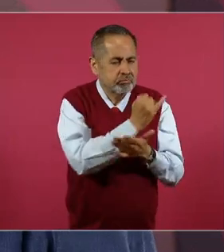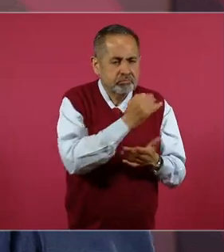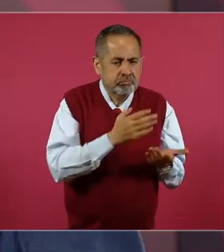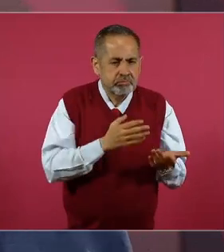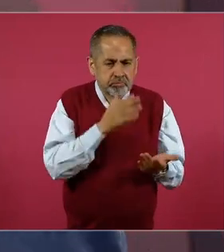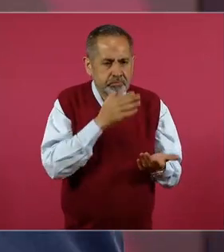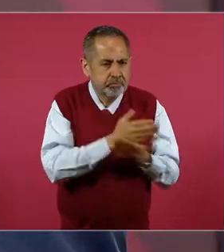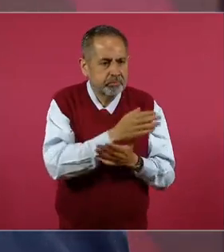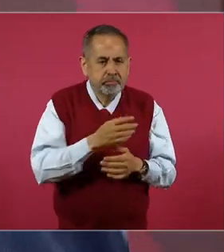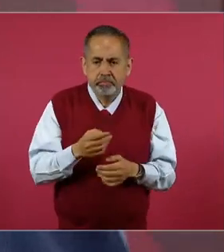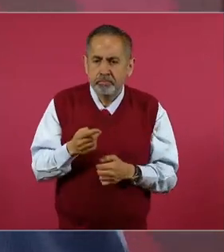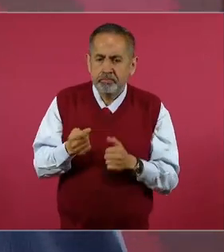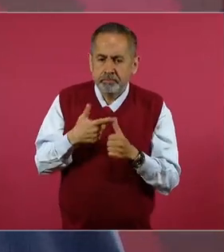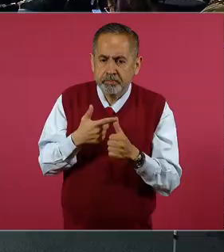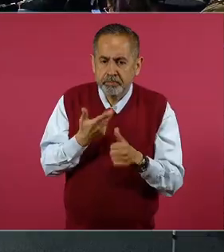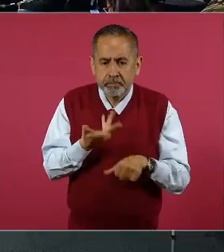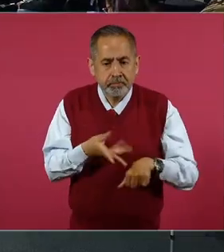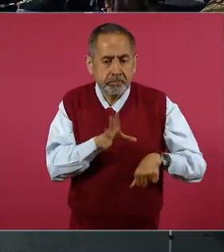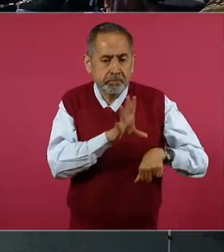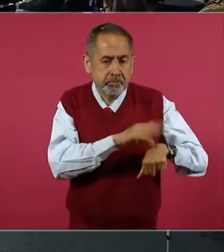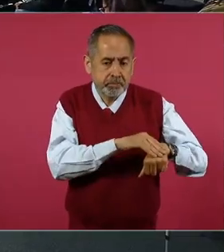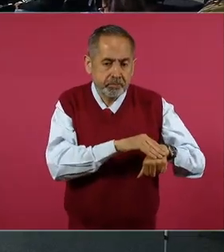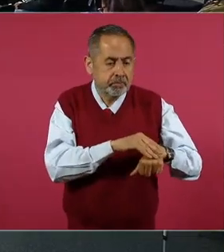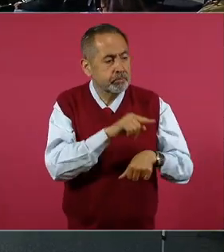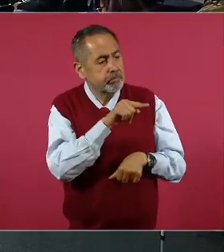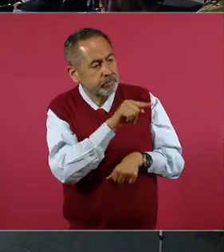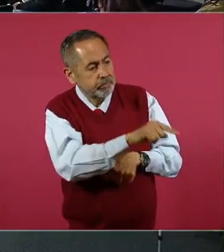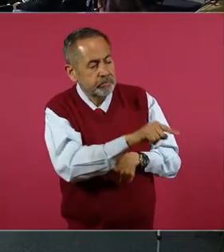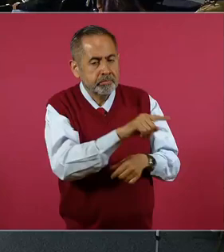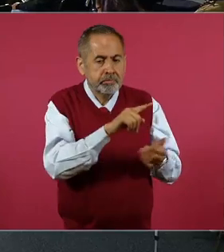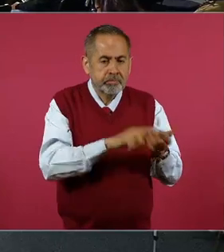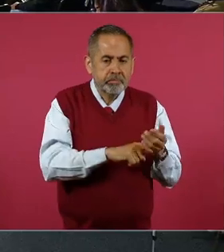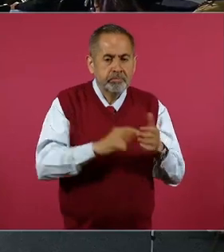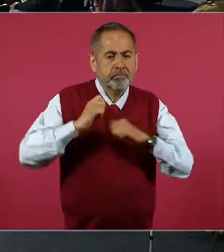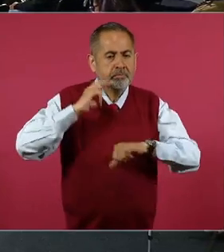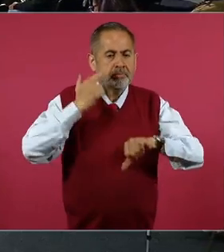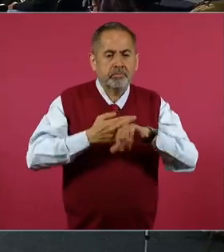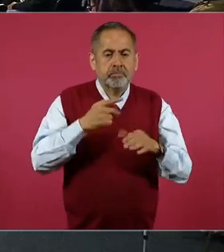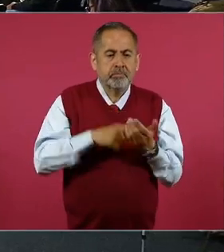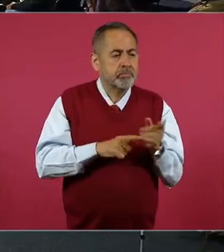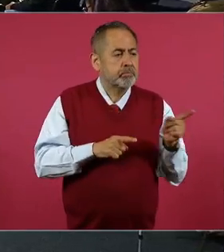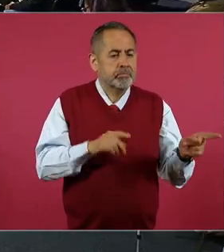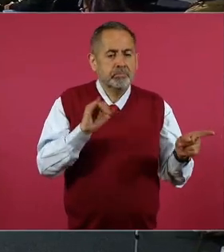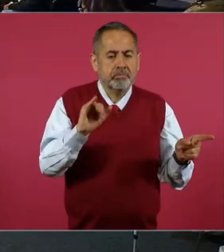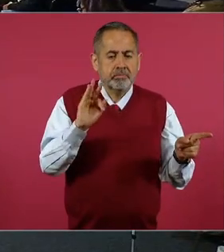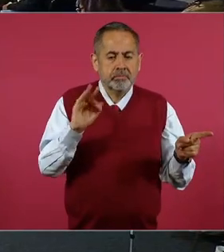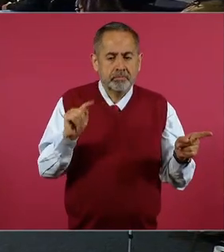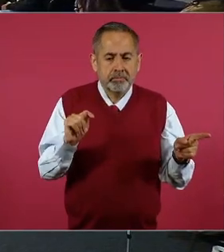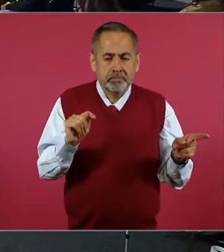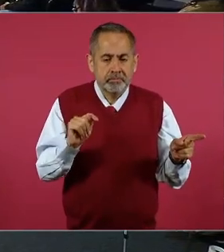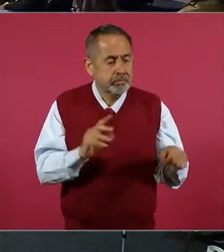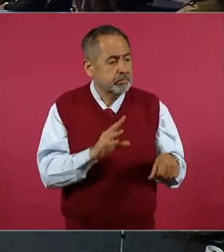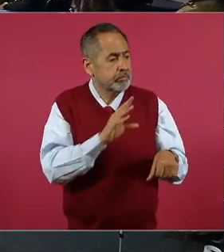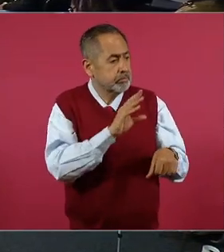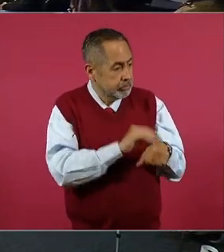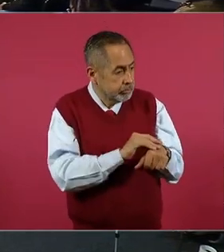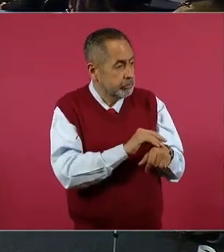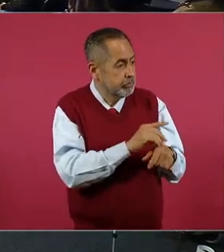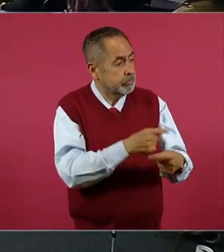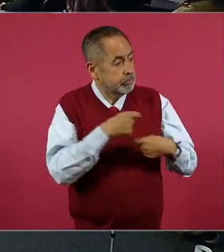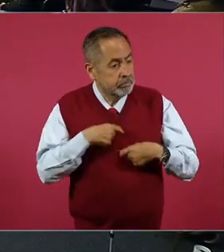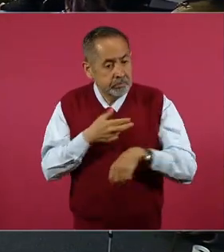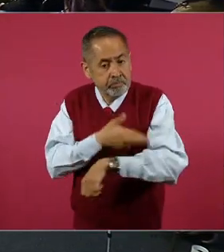Le tengo que pedir permiso al organismo autónomo que crearon con